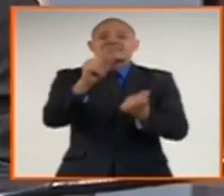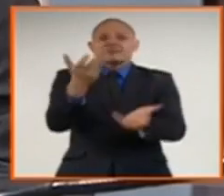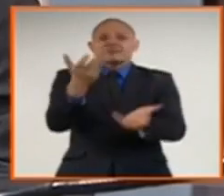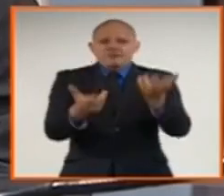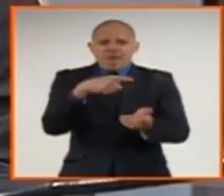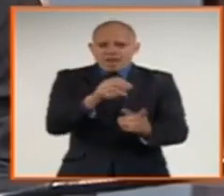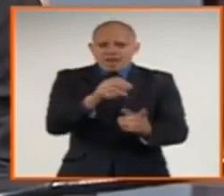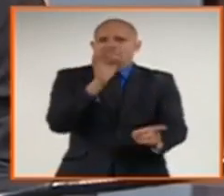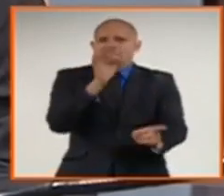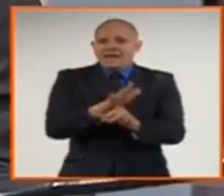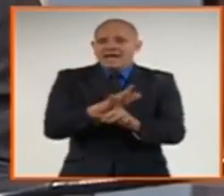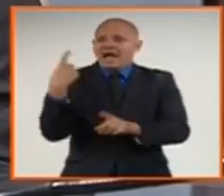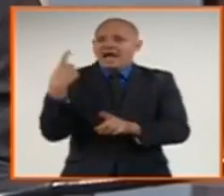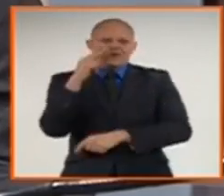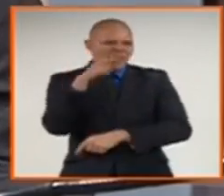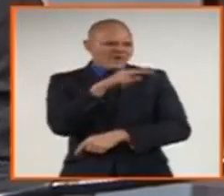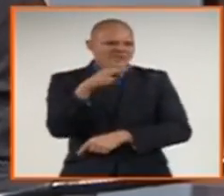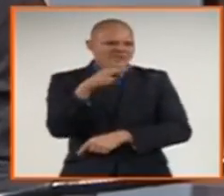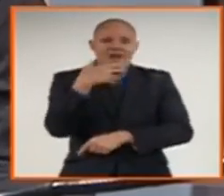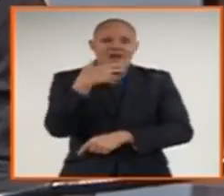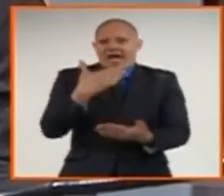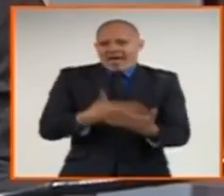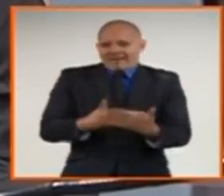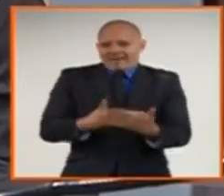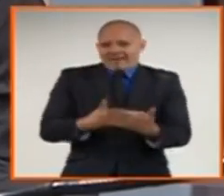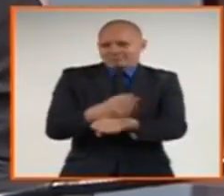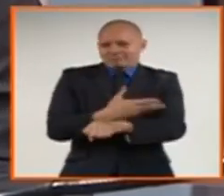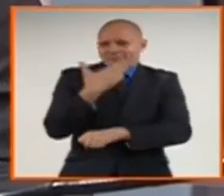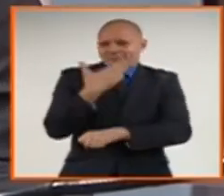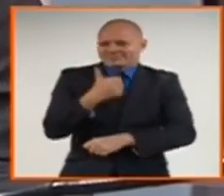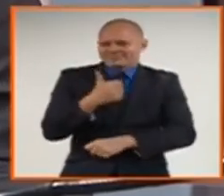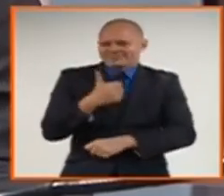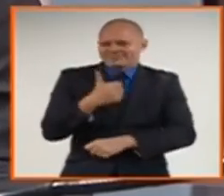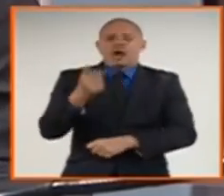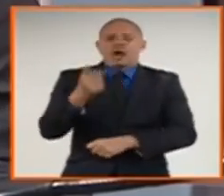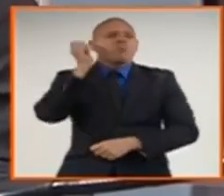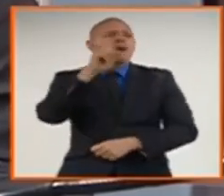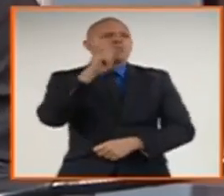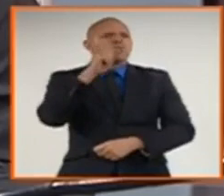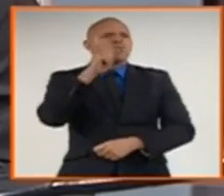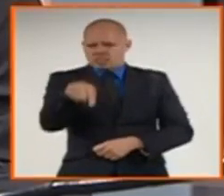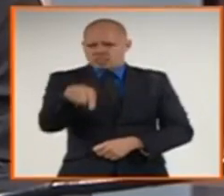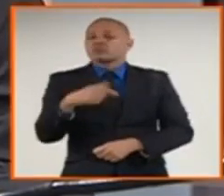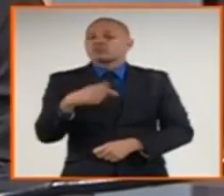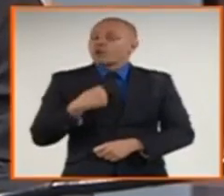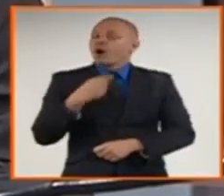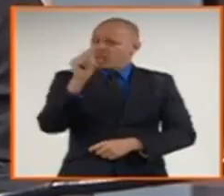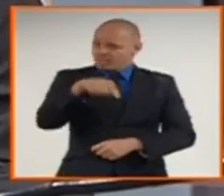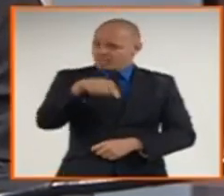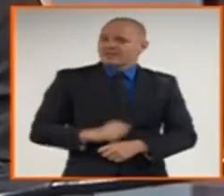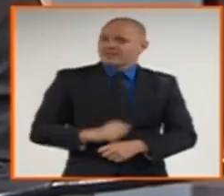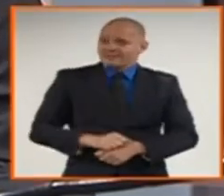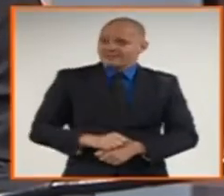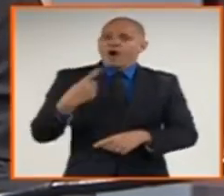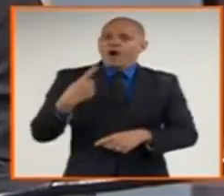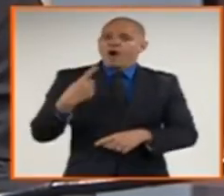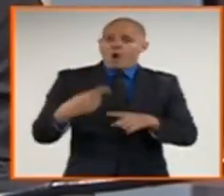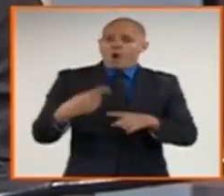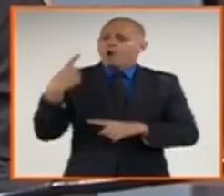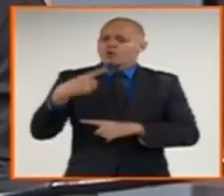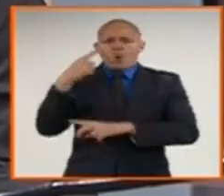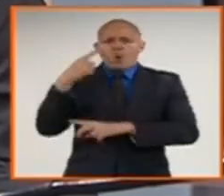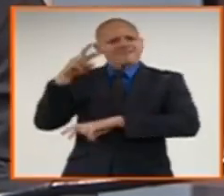realmente fue muy emocionante. ¿Estaba usted allí? Sí, estábamos. Estábamos ahí los investigadores principales del